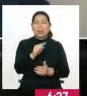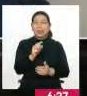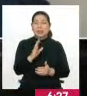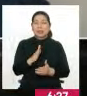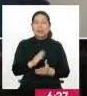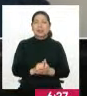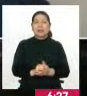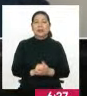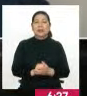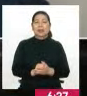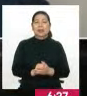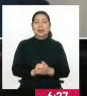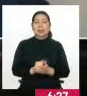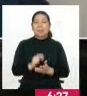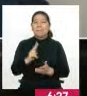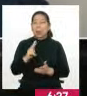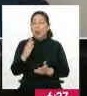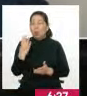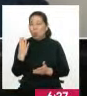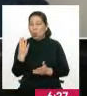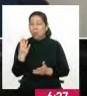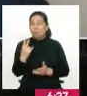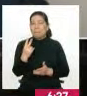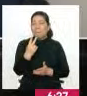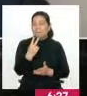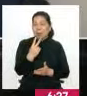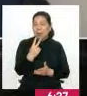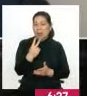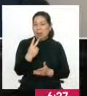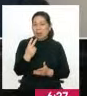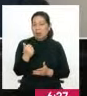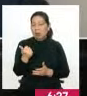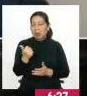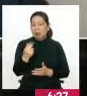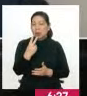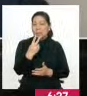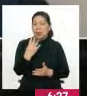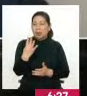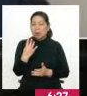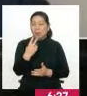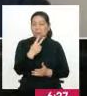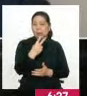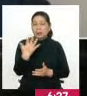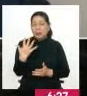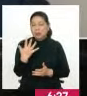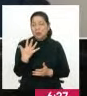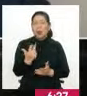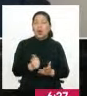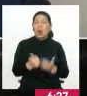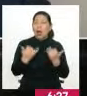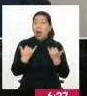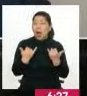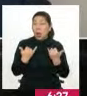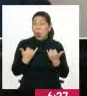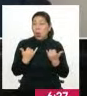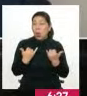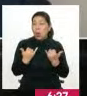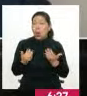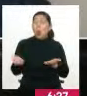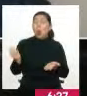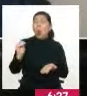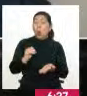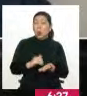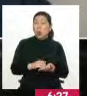BA5, ¿no? De la BA4, de la BA2, BA4, BA5. Y ahora emerge